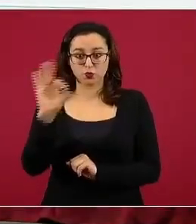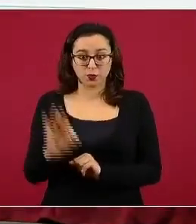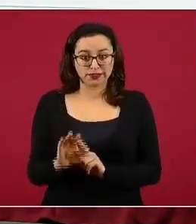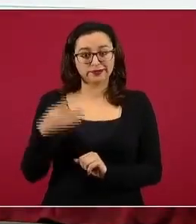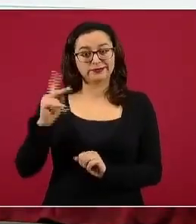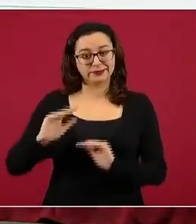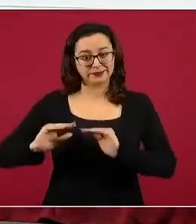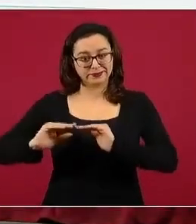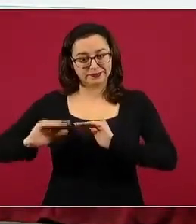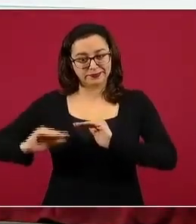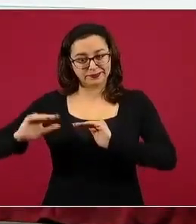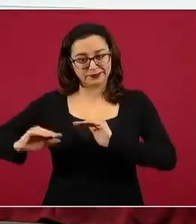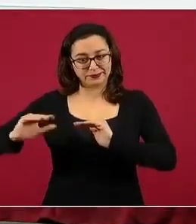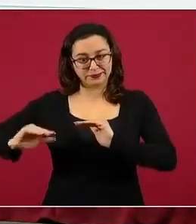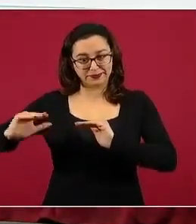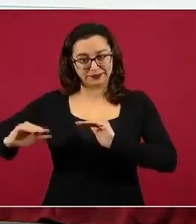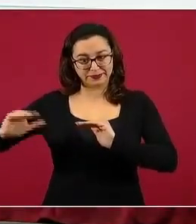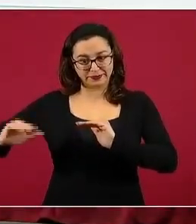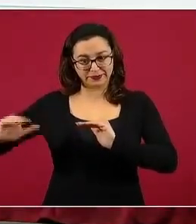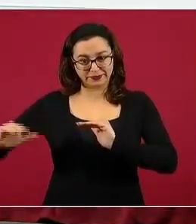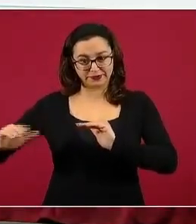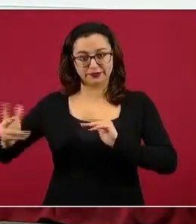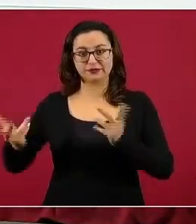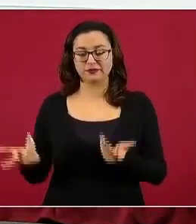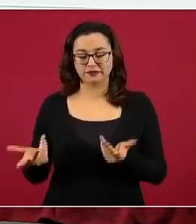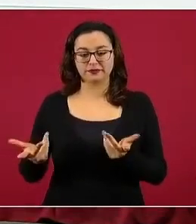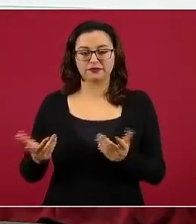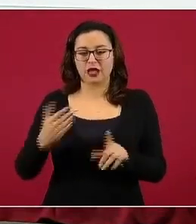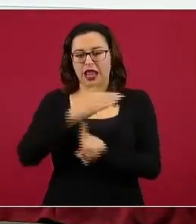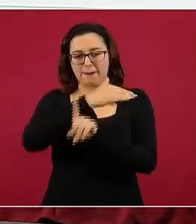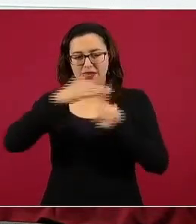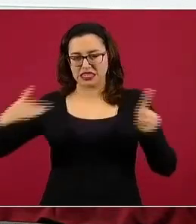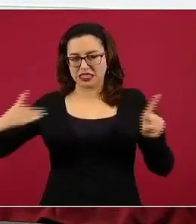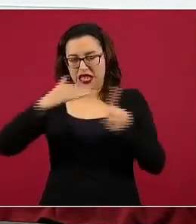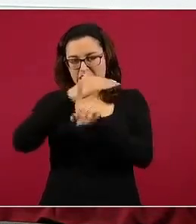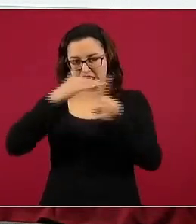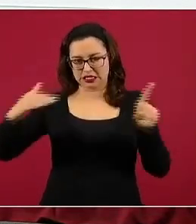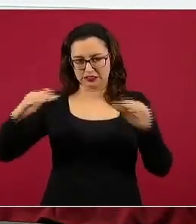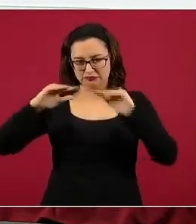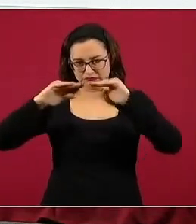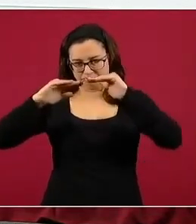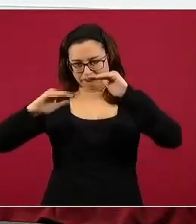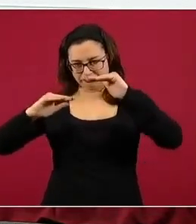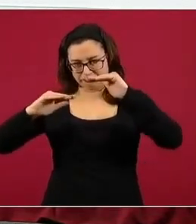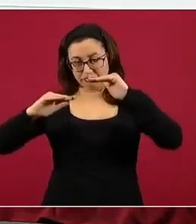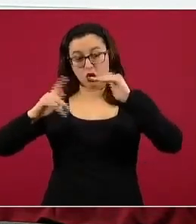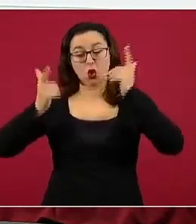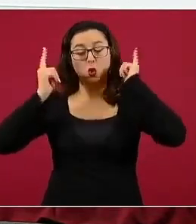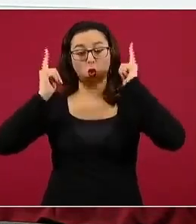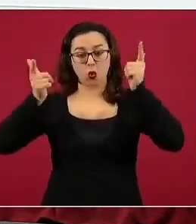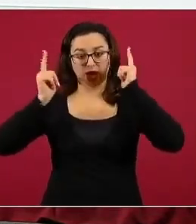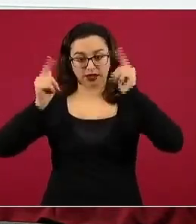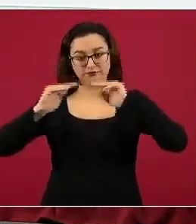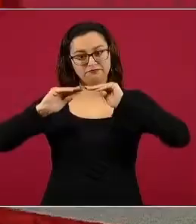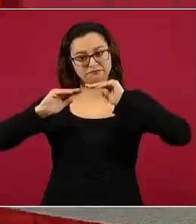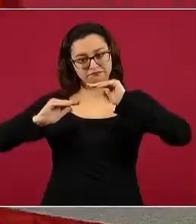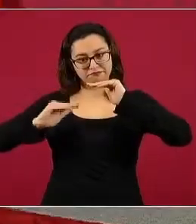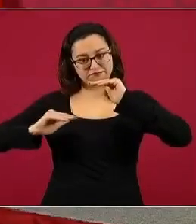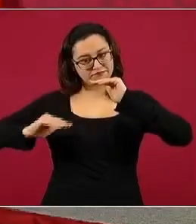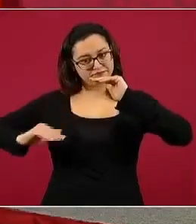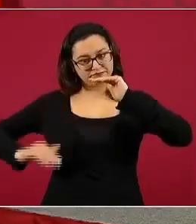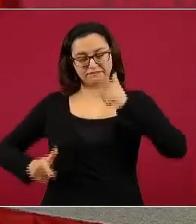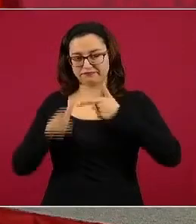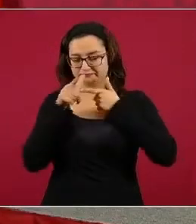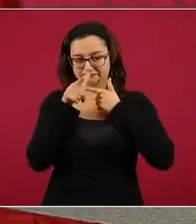de su intensidad epidémica, un poco por debajo de la mitad, y esperemos que este menos 5%